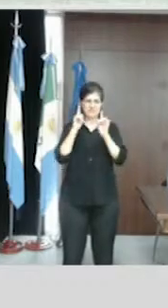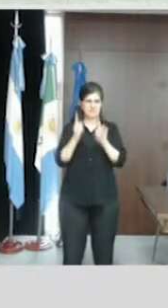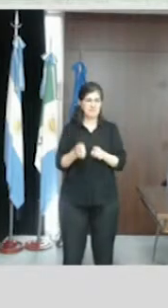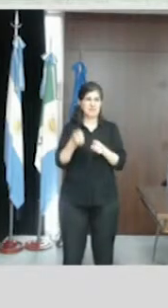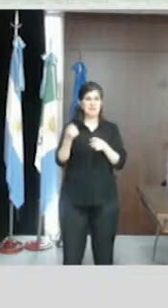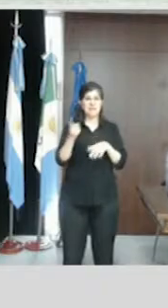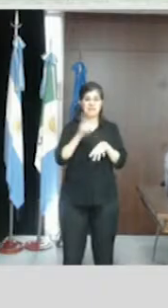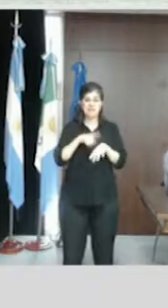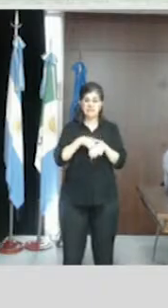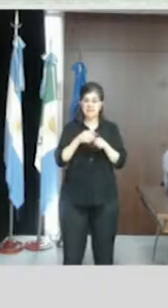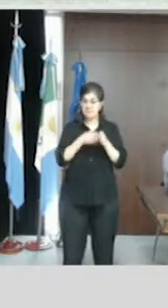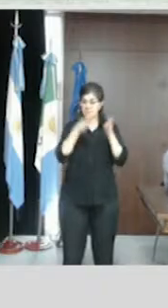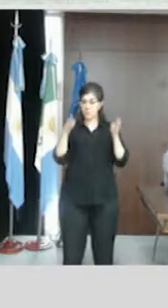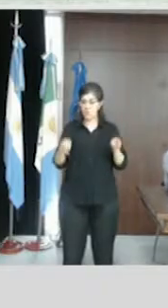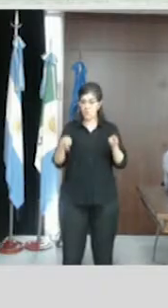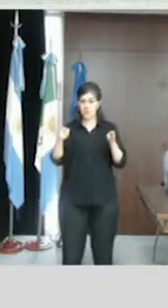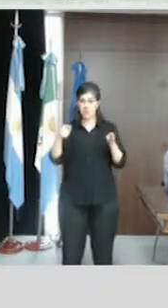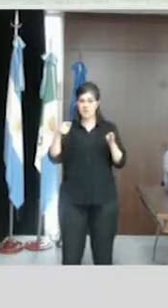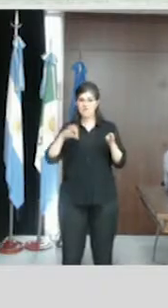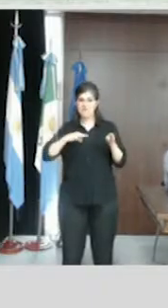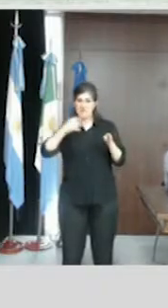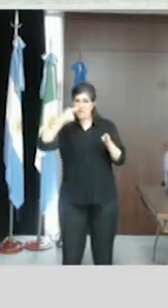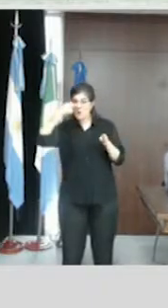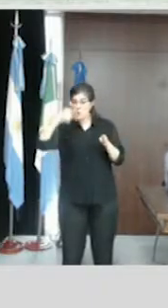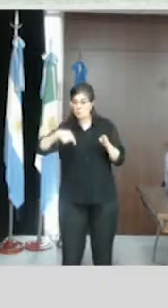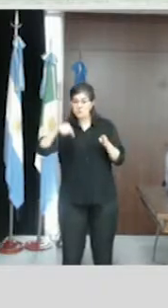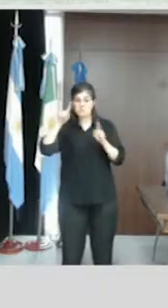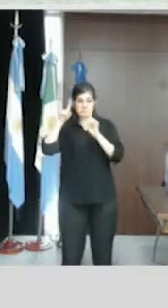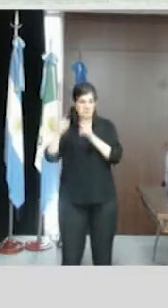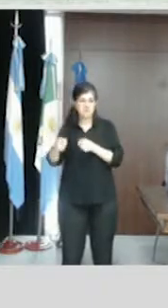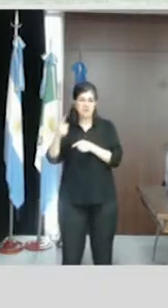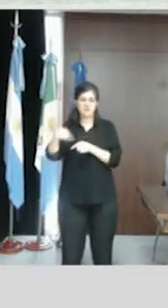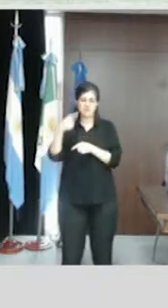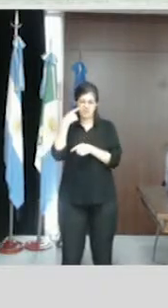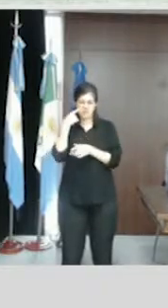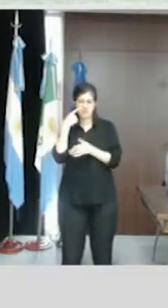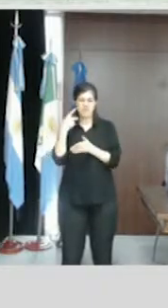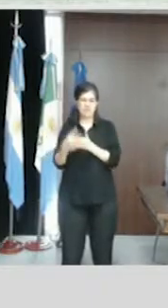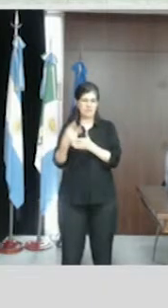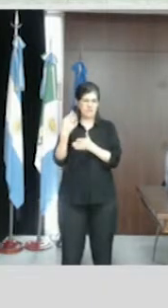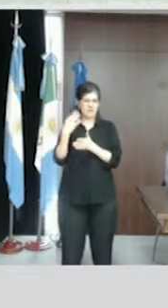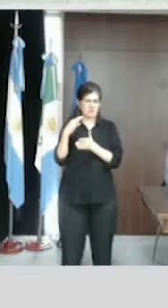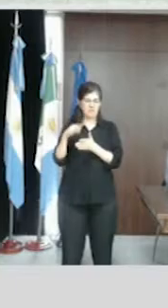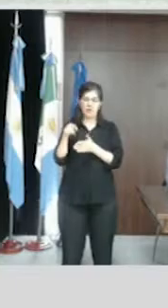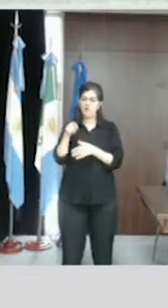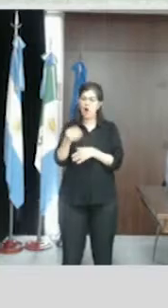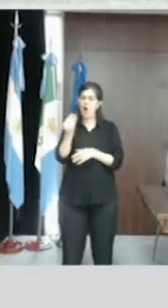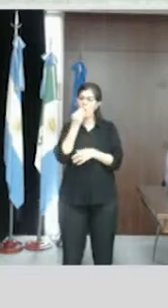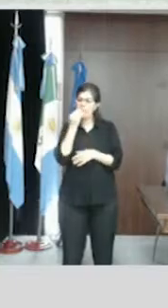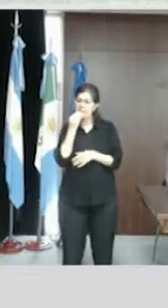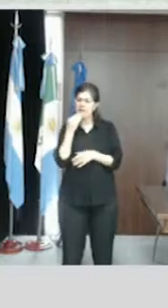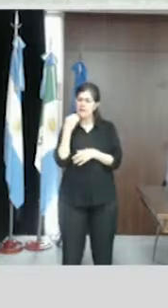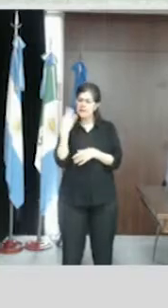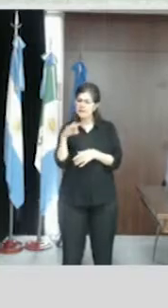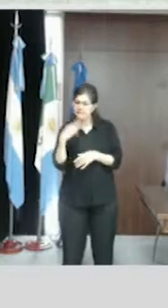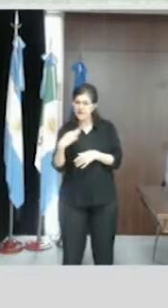periodo final de la vida, donde a veces también como profesionales nos obsesionamos en tenés que comer y tenés que moverte y